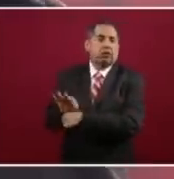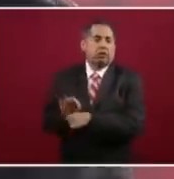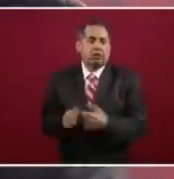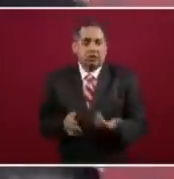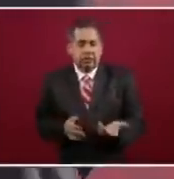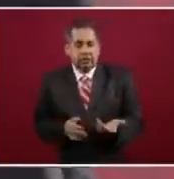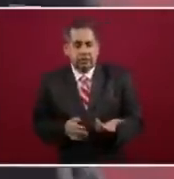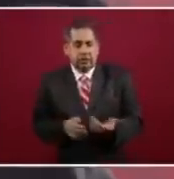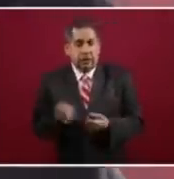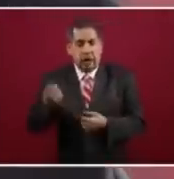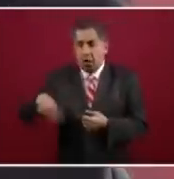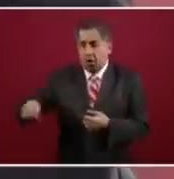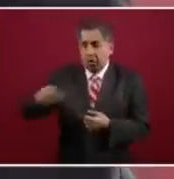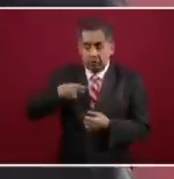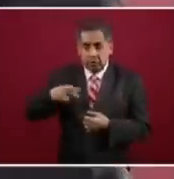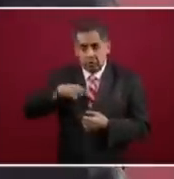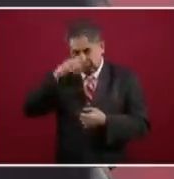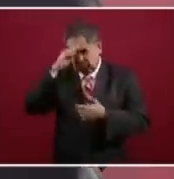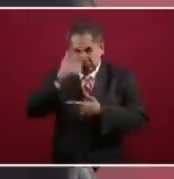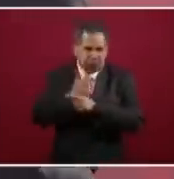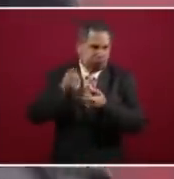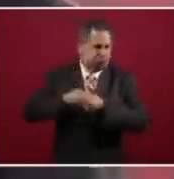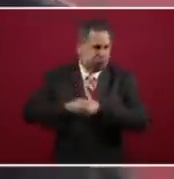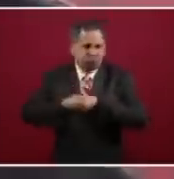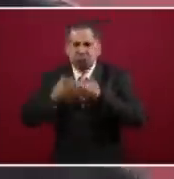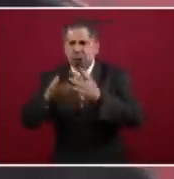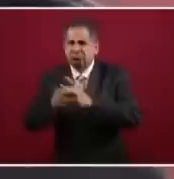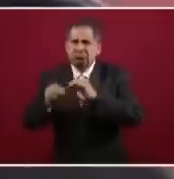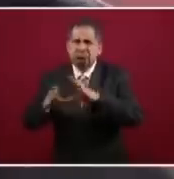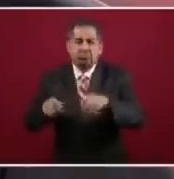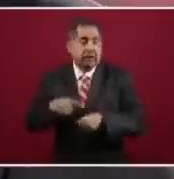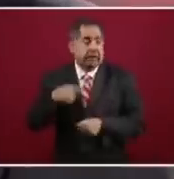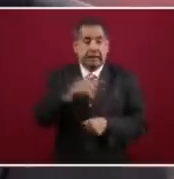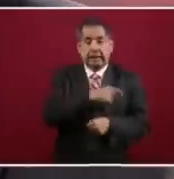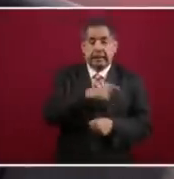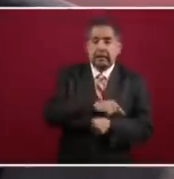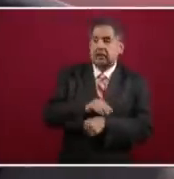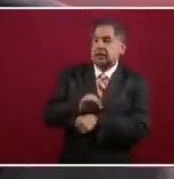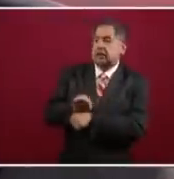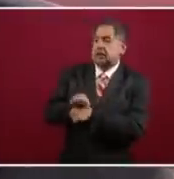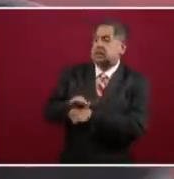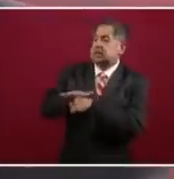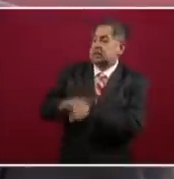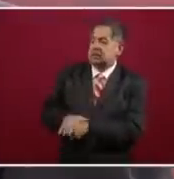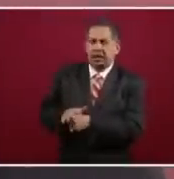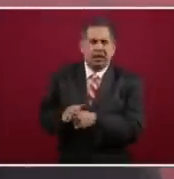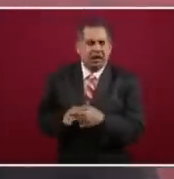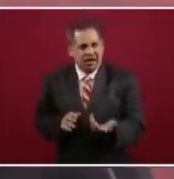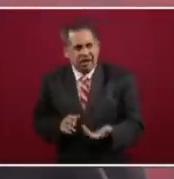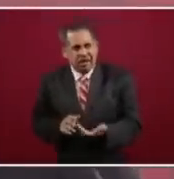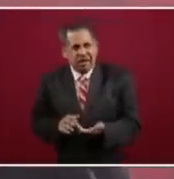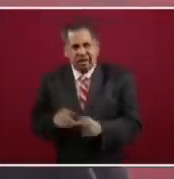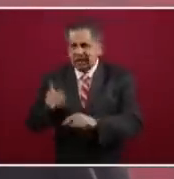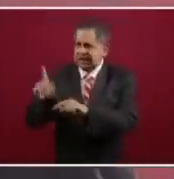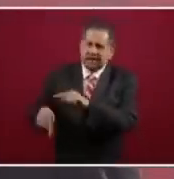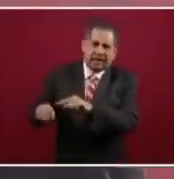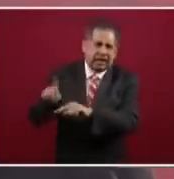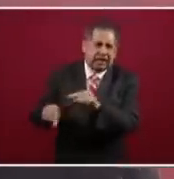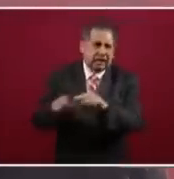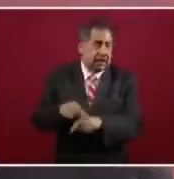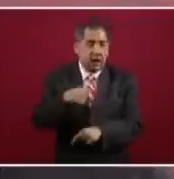y el pensamiento y los conservadores está el aniquilamiento